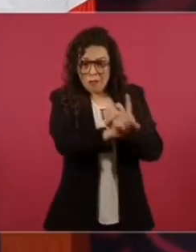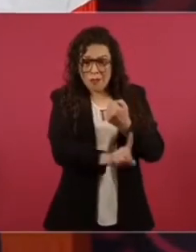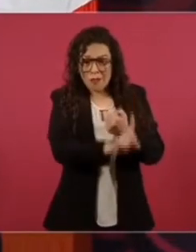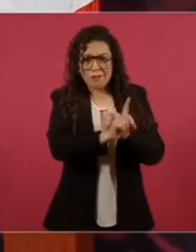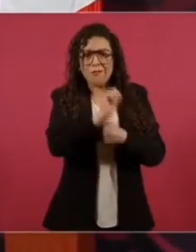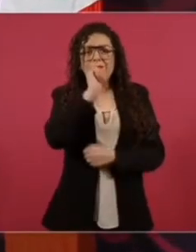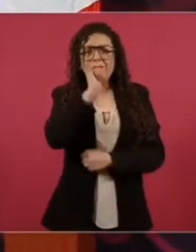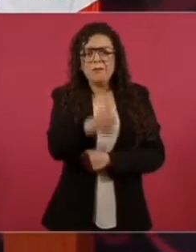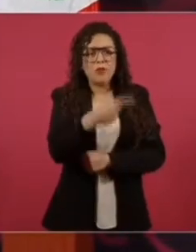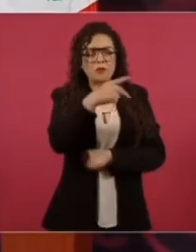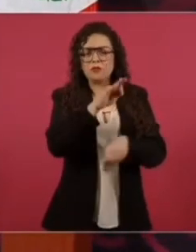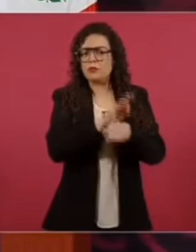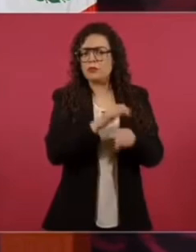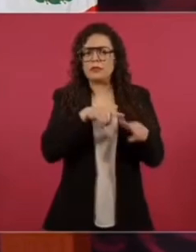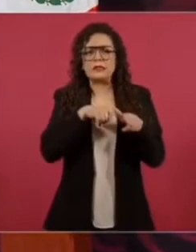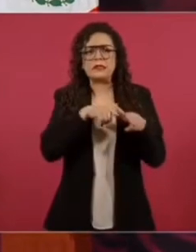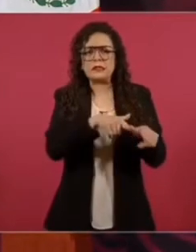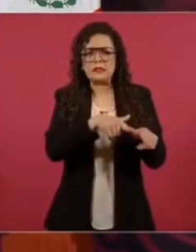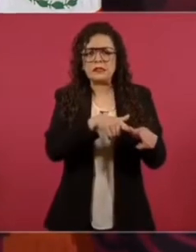ellos se van a beneficiar.